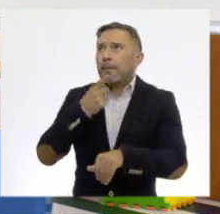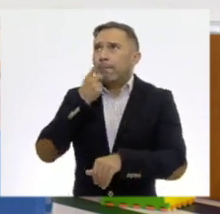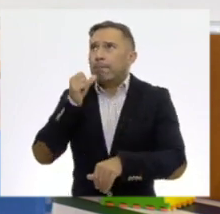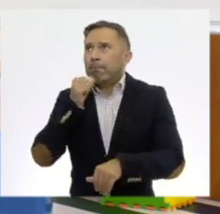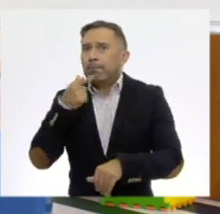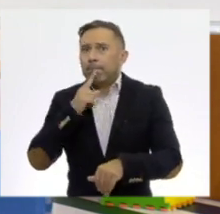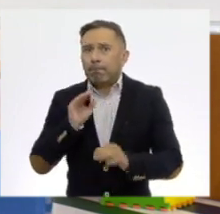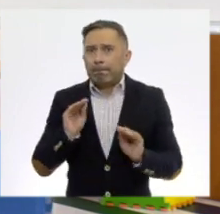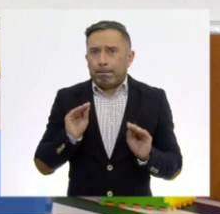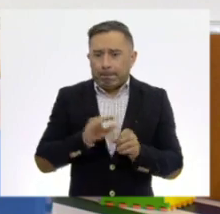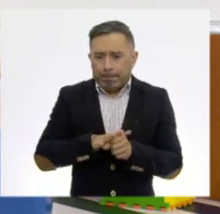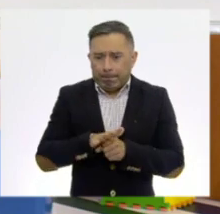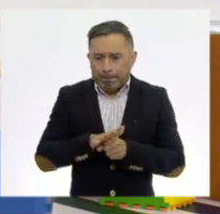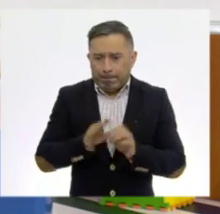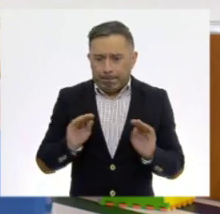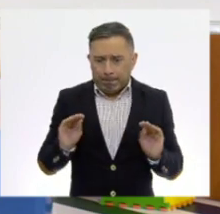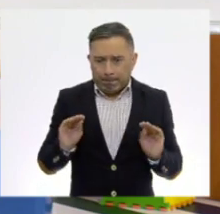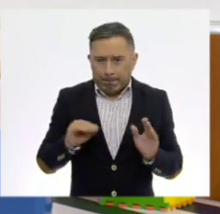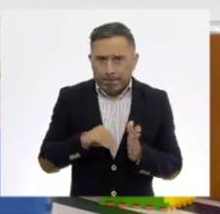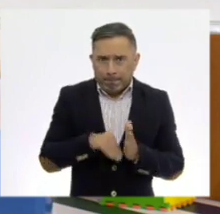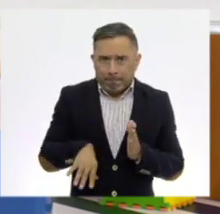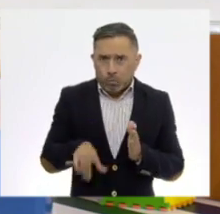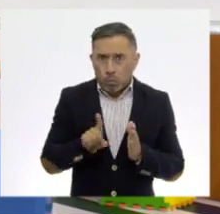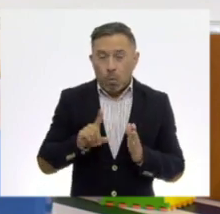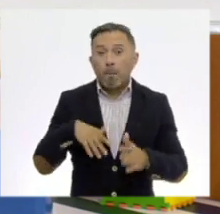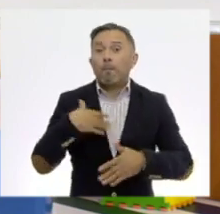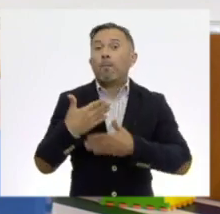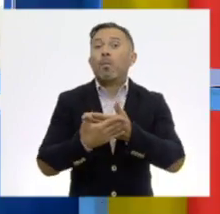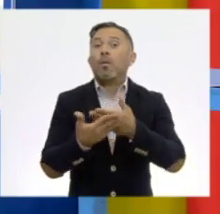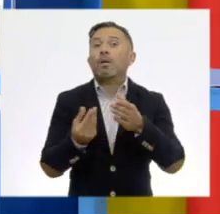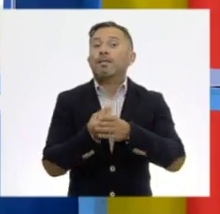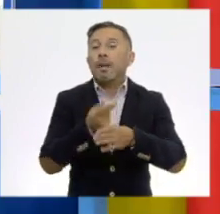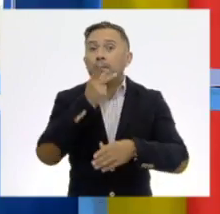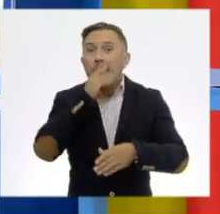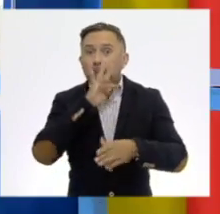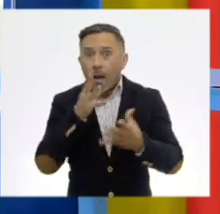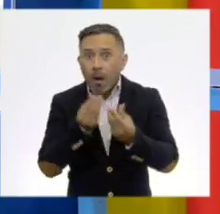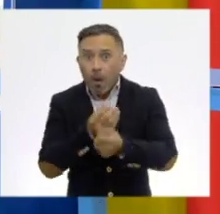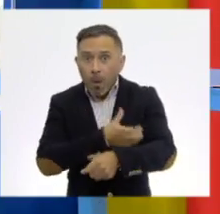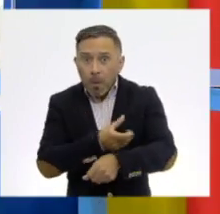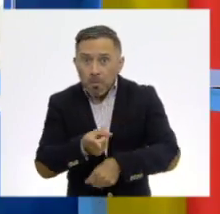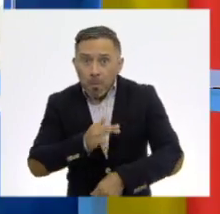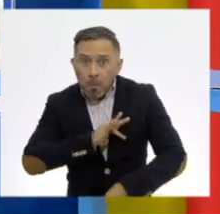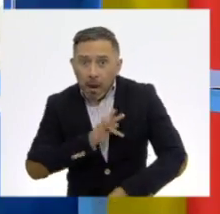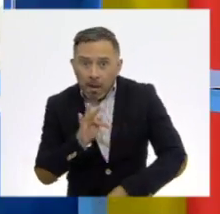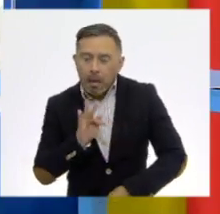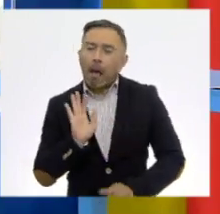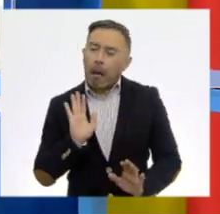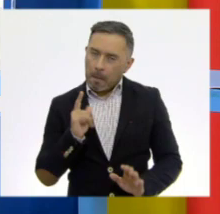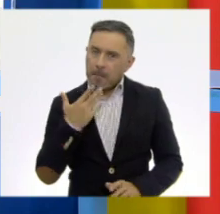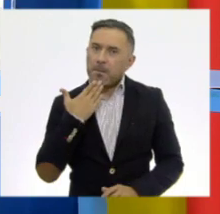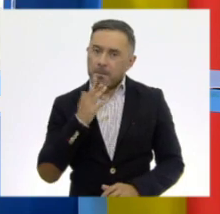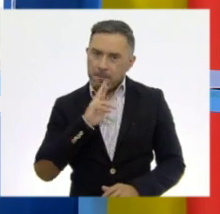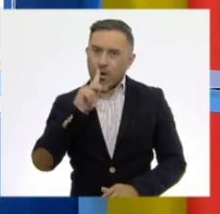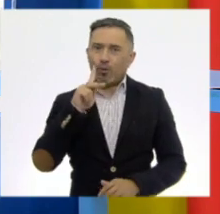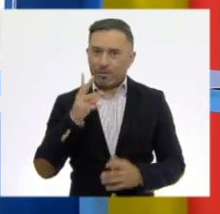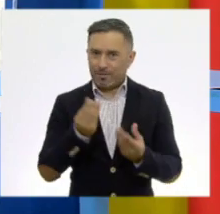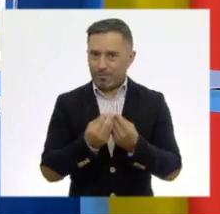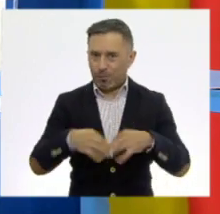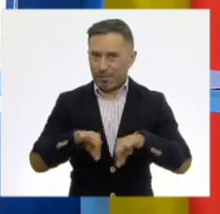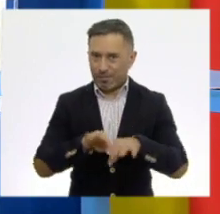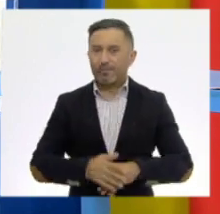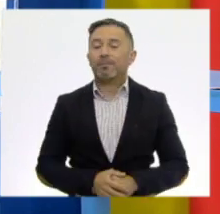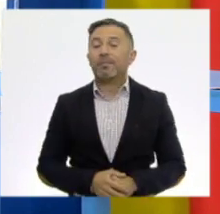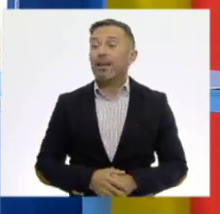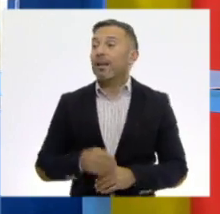siguiente clase, va a ser muy importante. Así es. Muchas gracias, maestra Ruth. Y ahora hemos terminado con nuestra clase